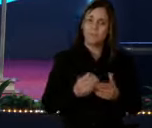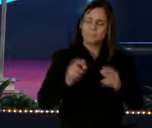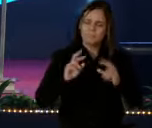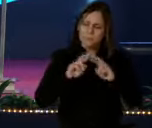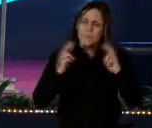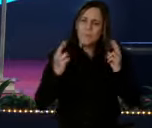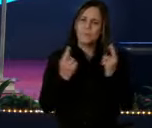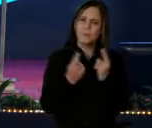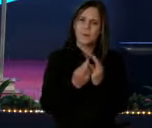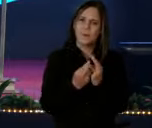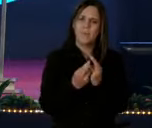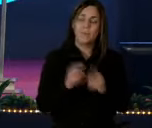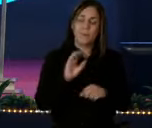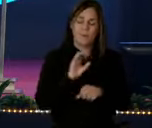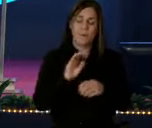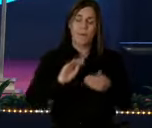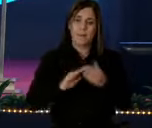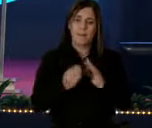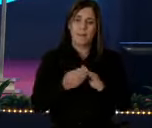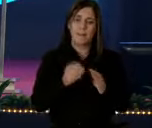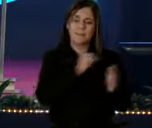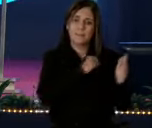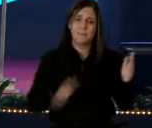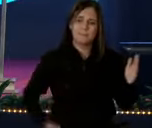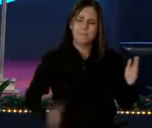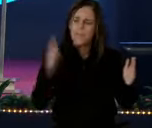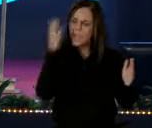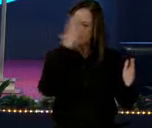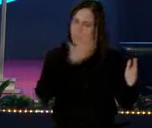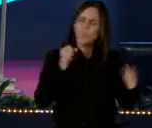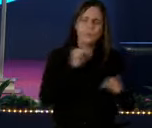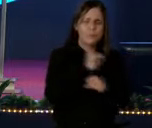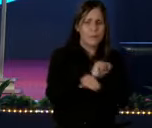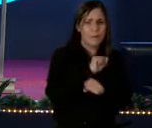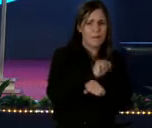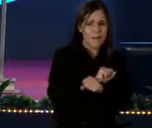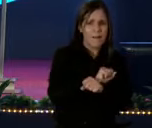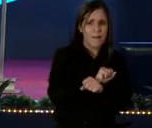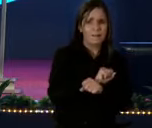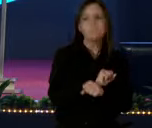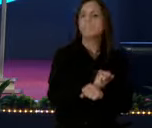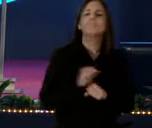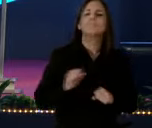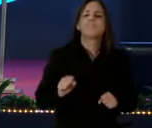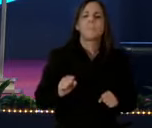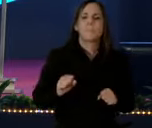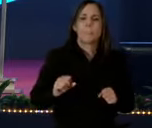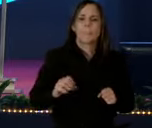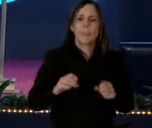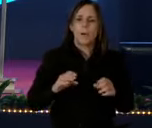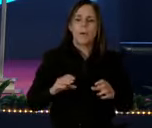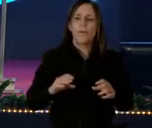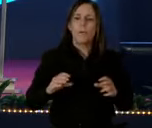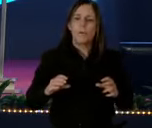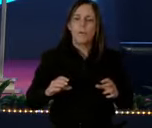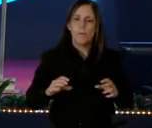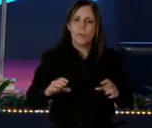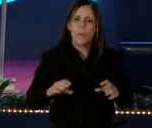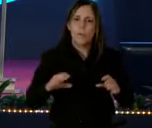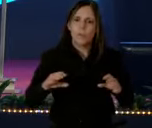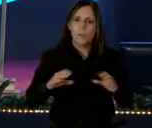sí? Y también es hermoso trabajar en la obra del Señor, porque cuando uno pone las manos en el arado no puede mirar hacia